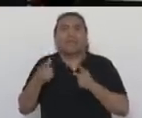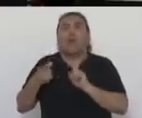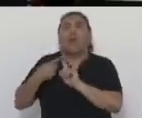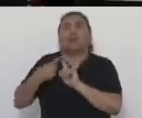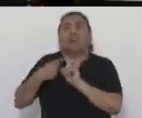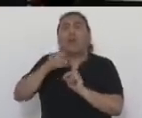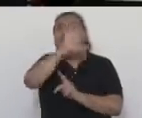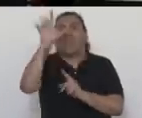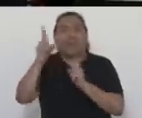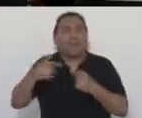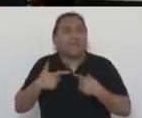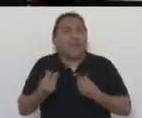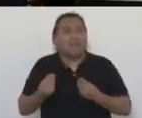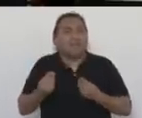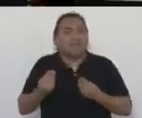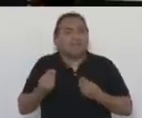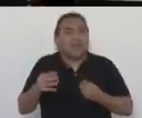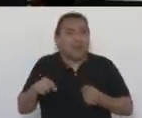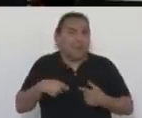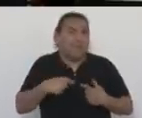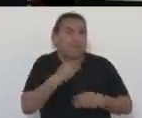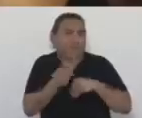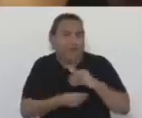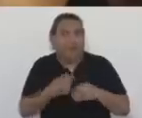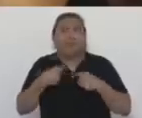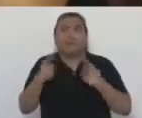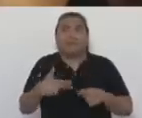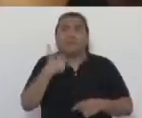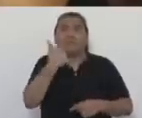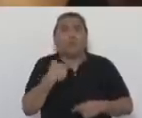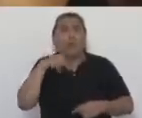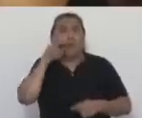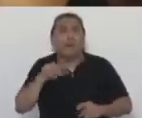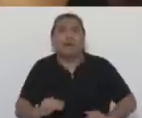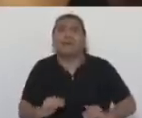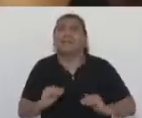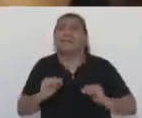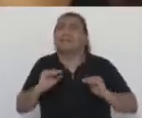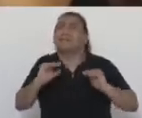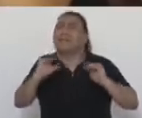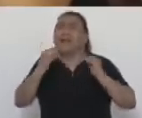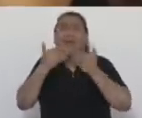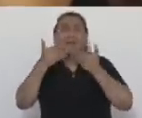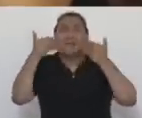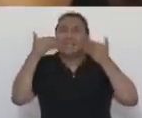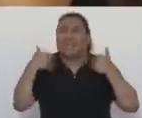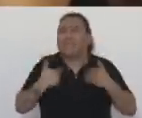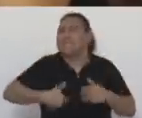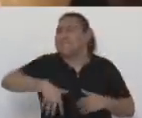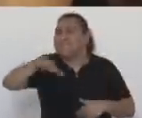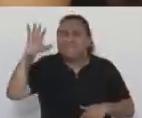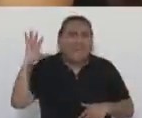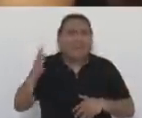cable a tierra. A mis hijos, a quienes ver crecer es la felicidad más grande de mi vida y quienes con generosidad y